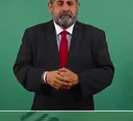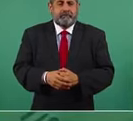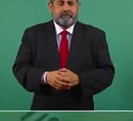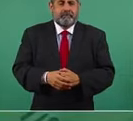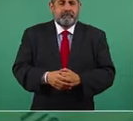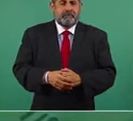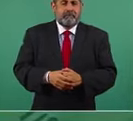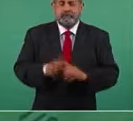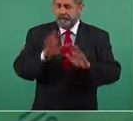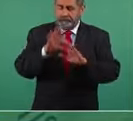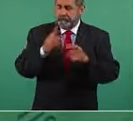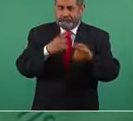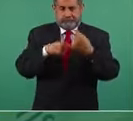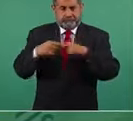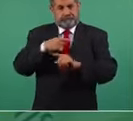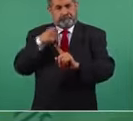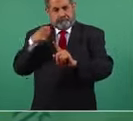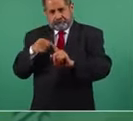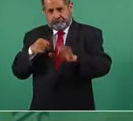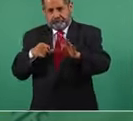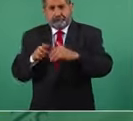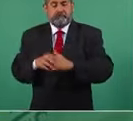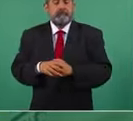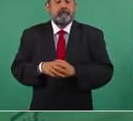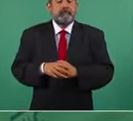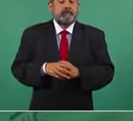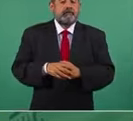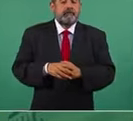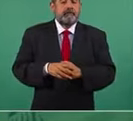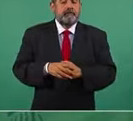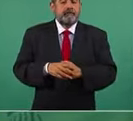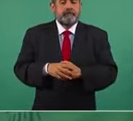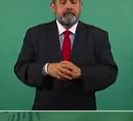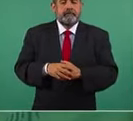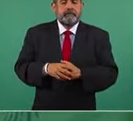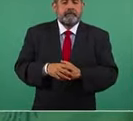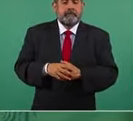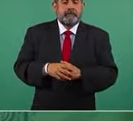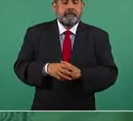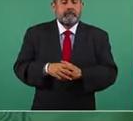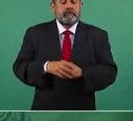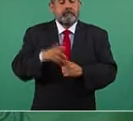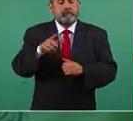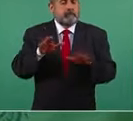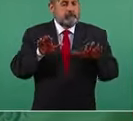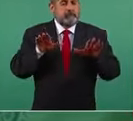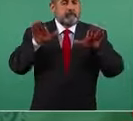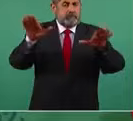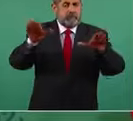Pero regresando a lo nuestro, el avión,